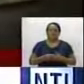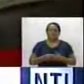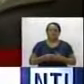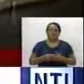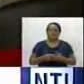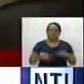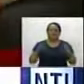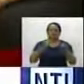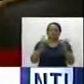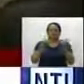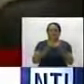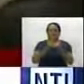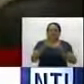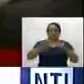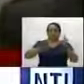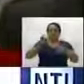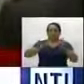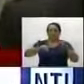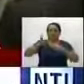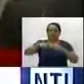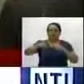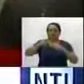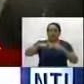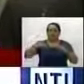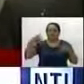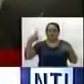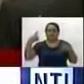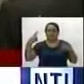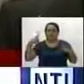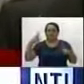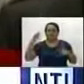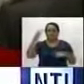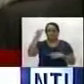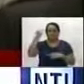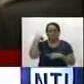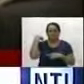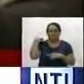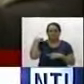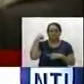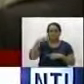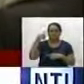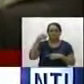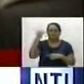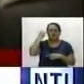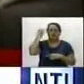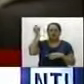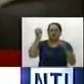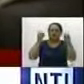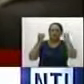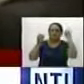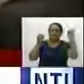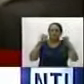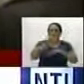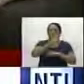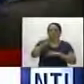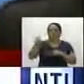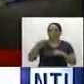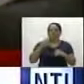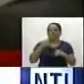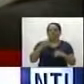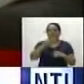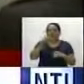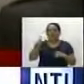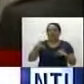El diálogo es lo primordial, ¿no? La reconciliación, como usted dice, se va siempre basado en los principios del movimiento Pachacútic. Si en esos principios